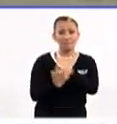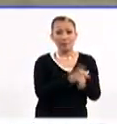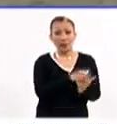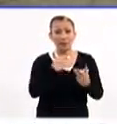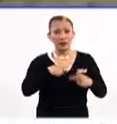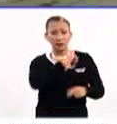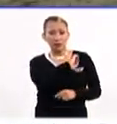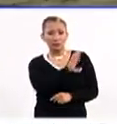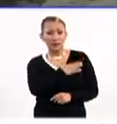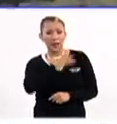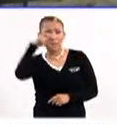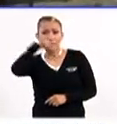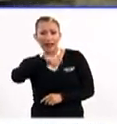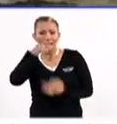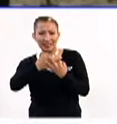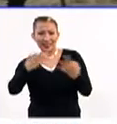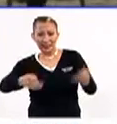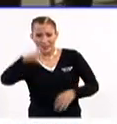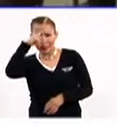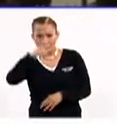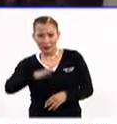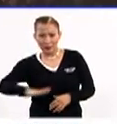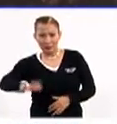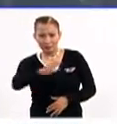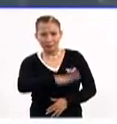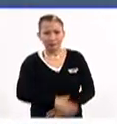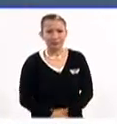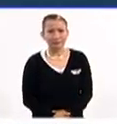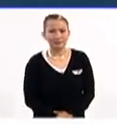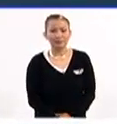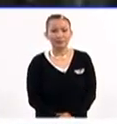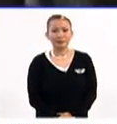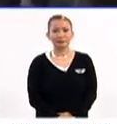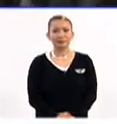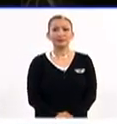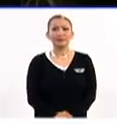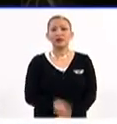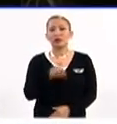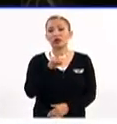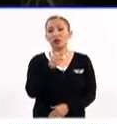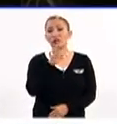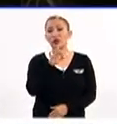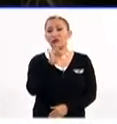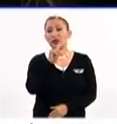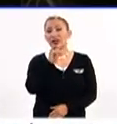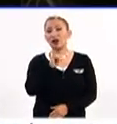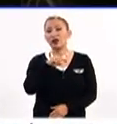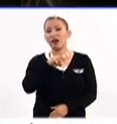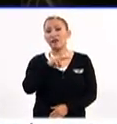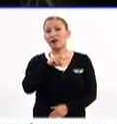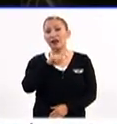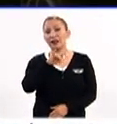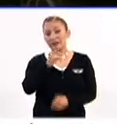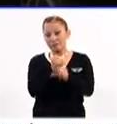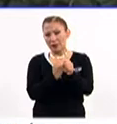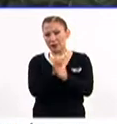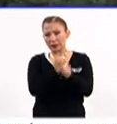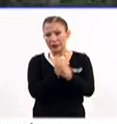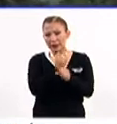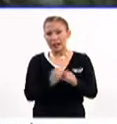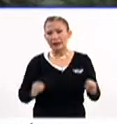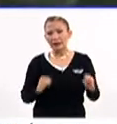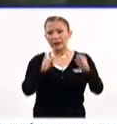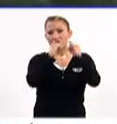entre españoles y mayas en territorio mexicano. El doctor Federico Navarrete, investigador